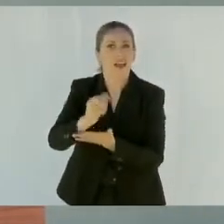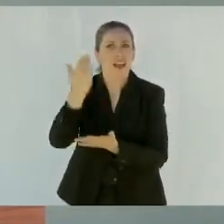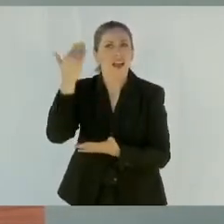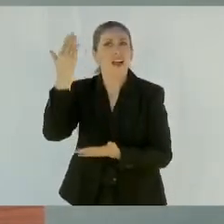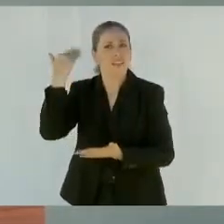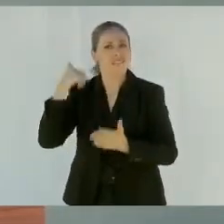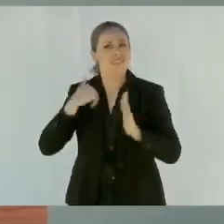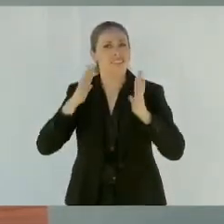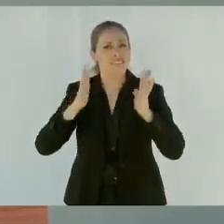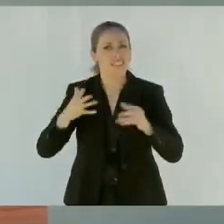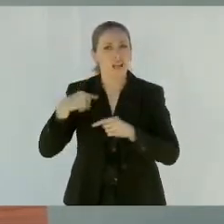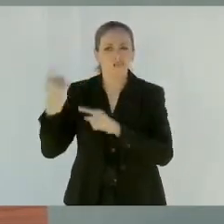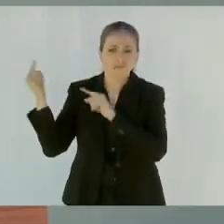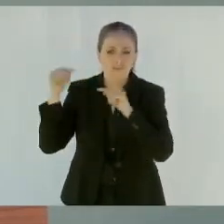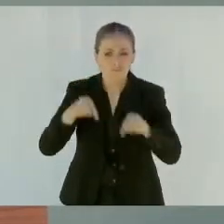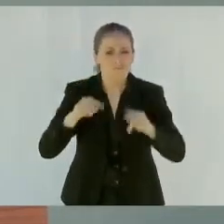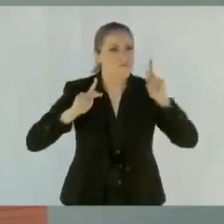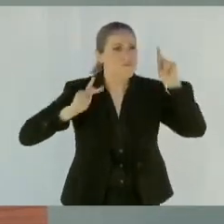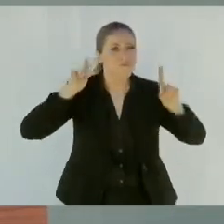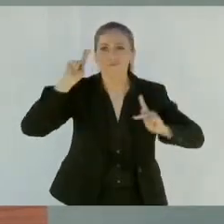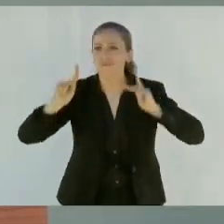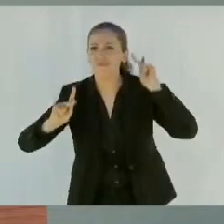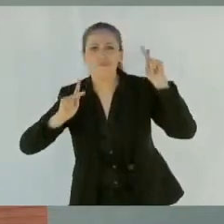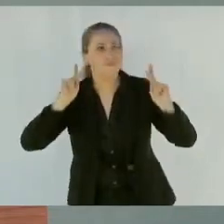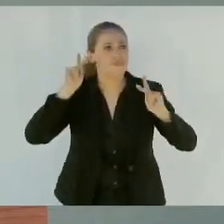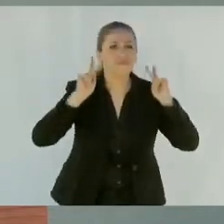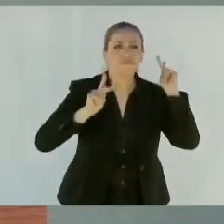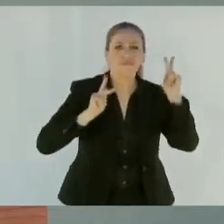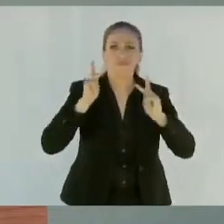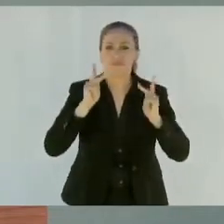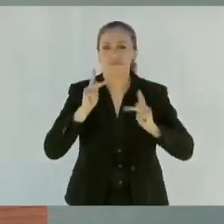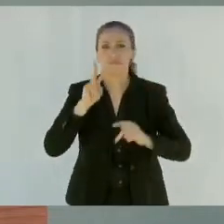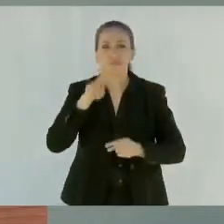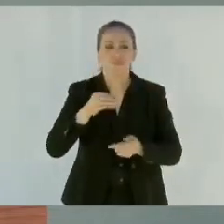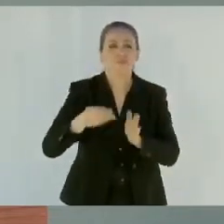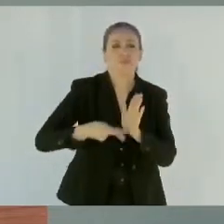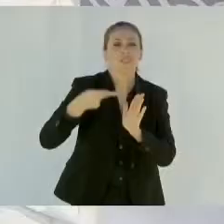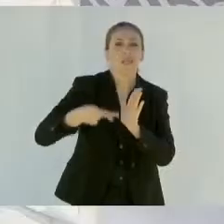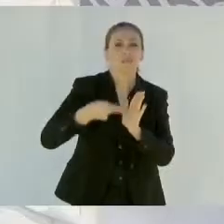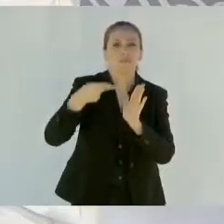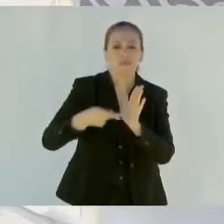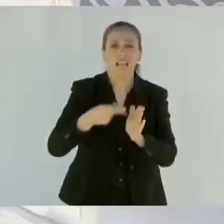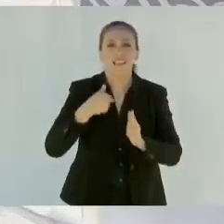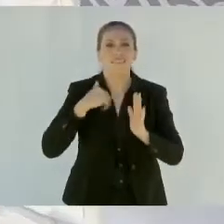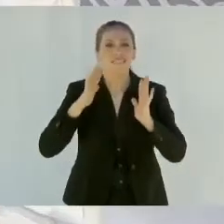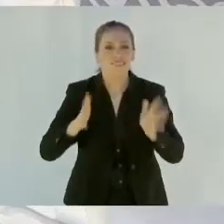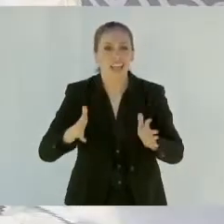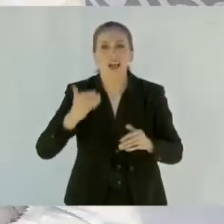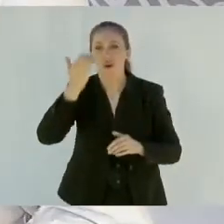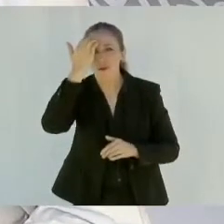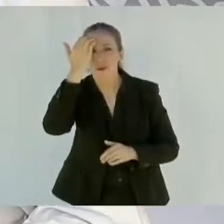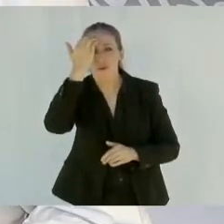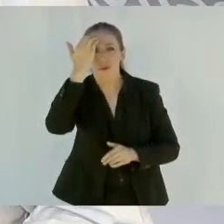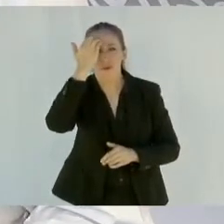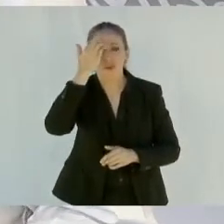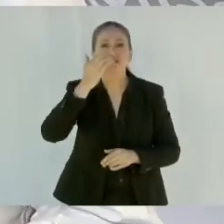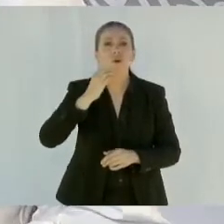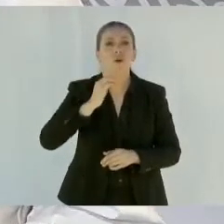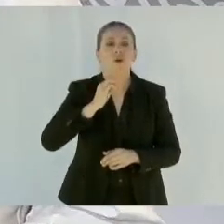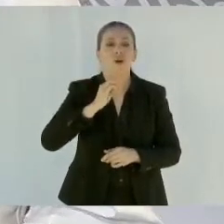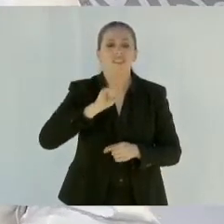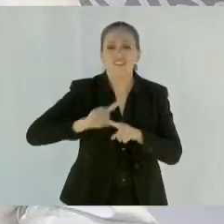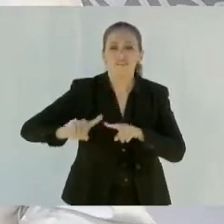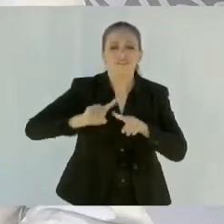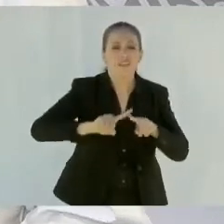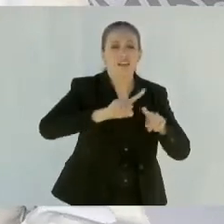veces, como he visitado y conozco todos los municipios de